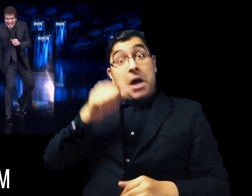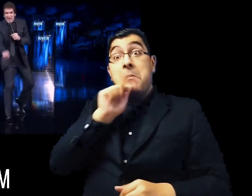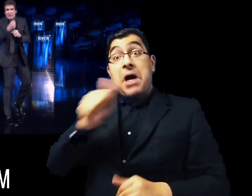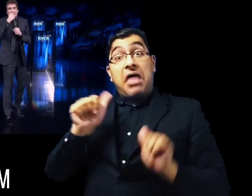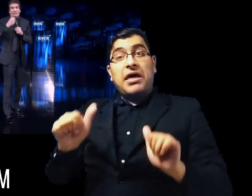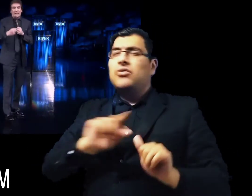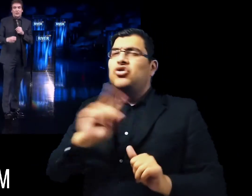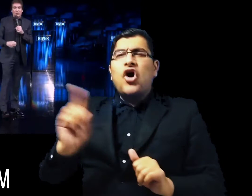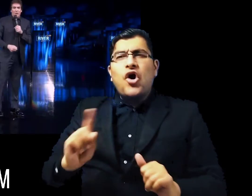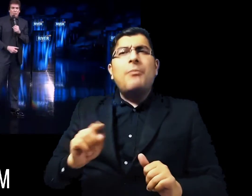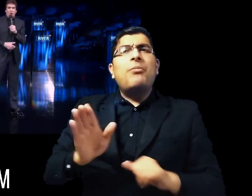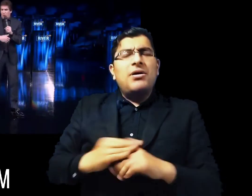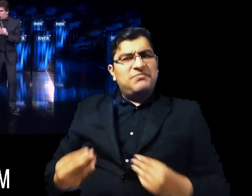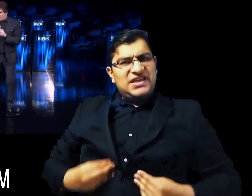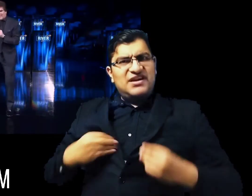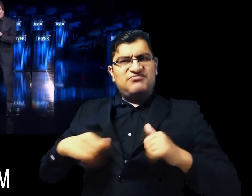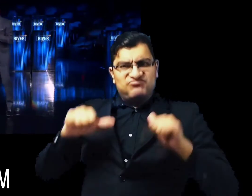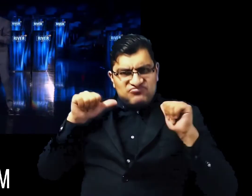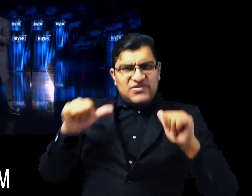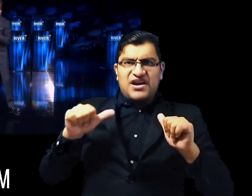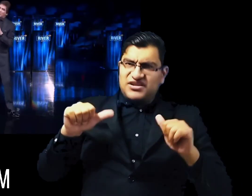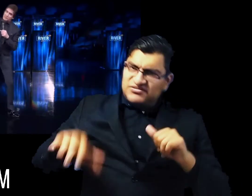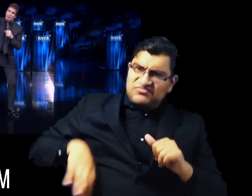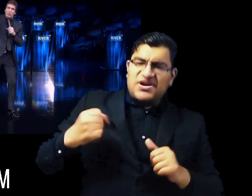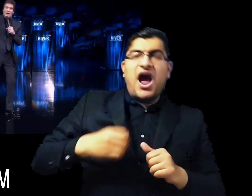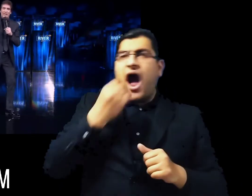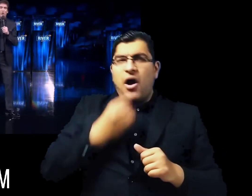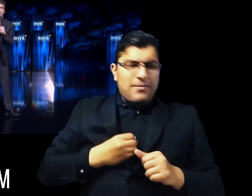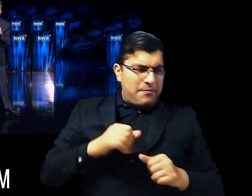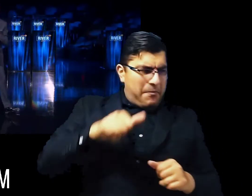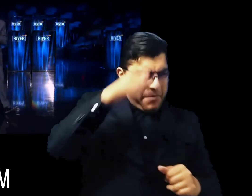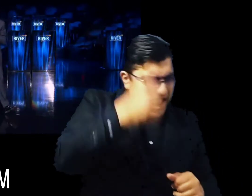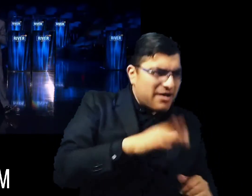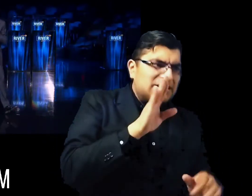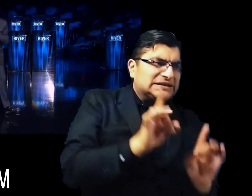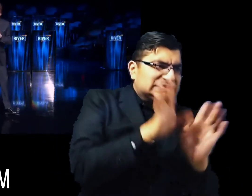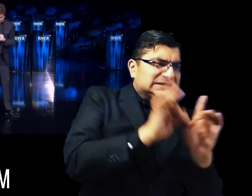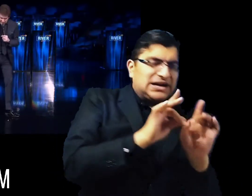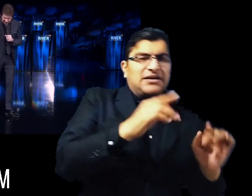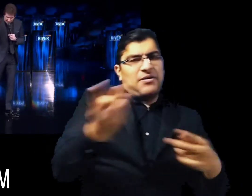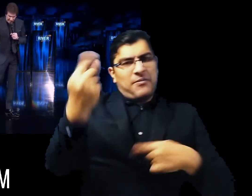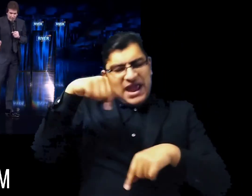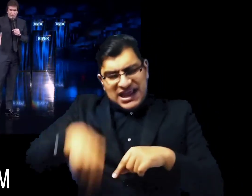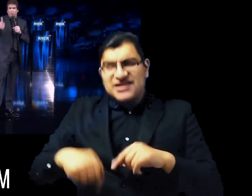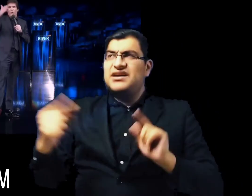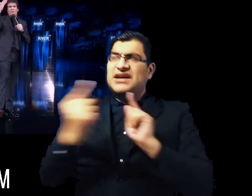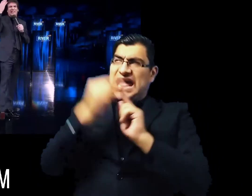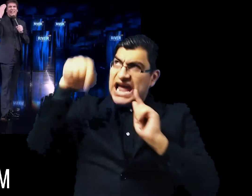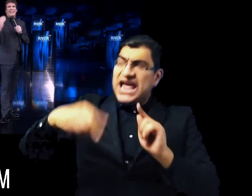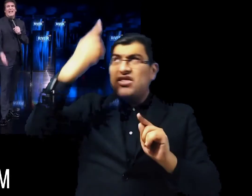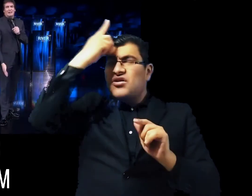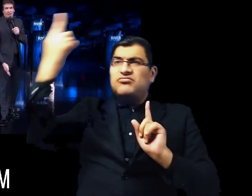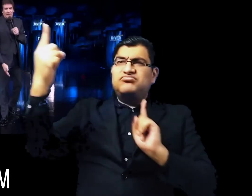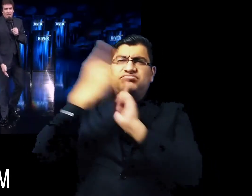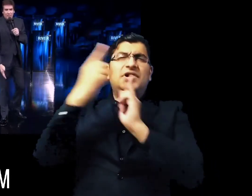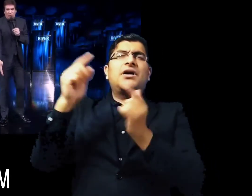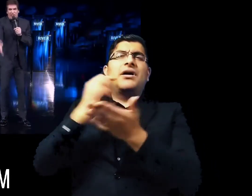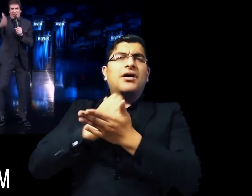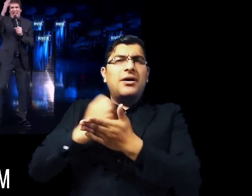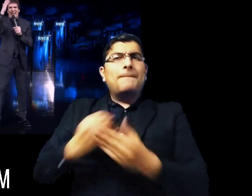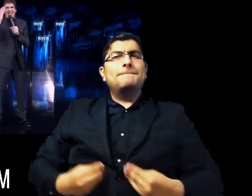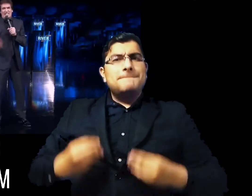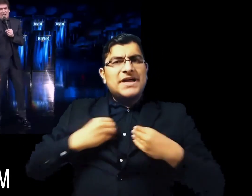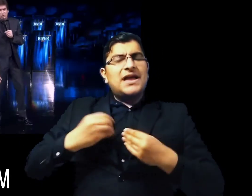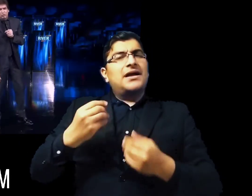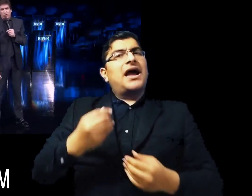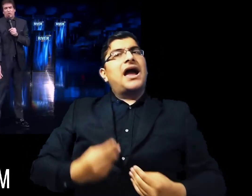porque se han levantado. Porque cuando meten la pata, el primer lugar que corren es aquí. Porque dicen, River es un hospital del alma, porque